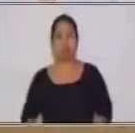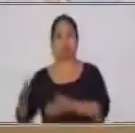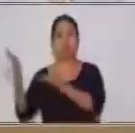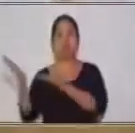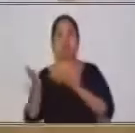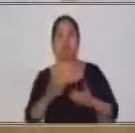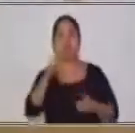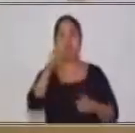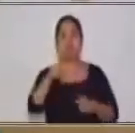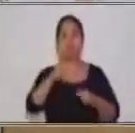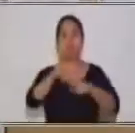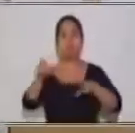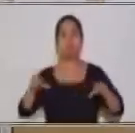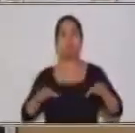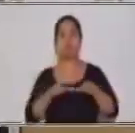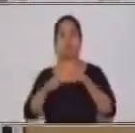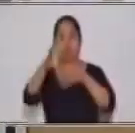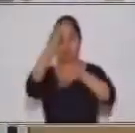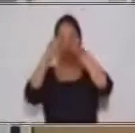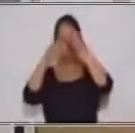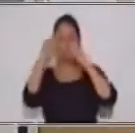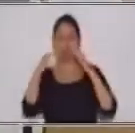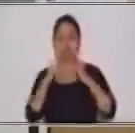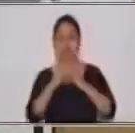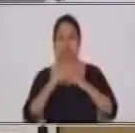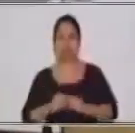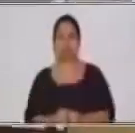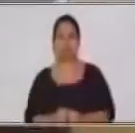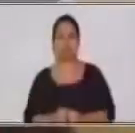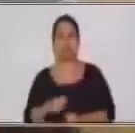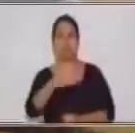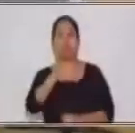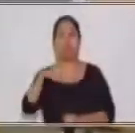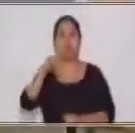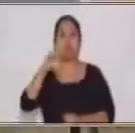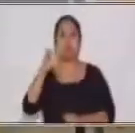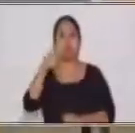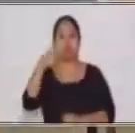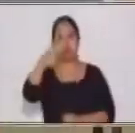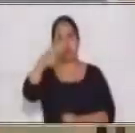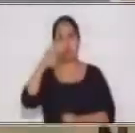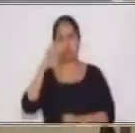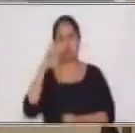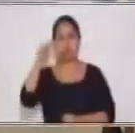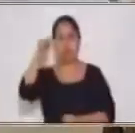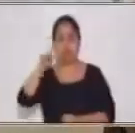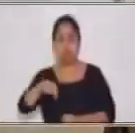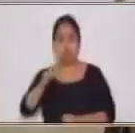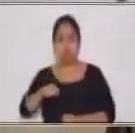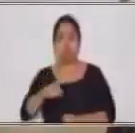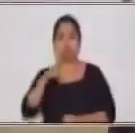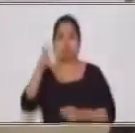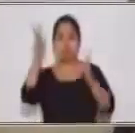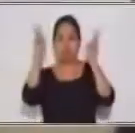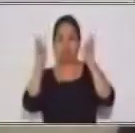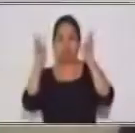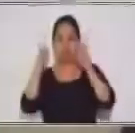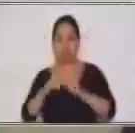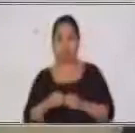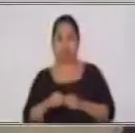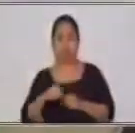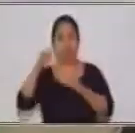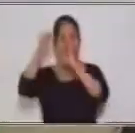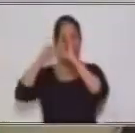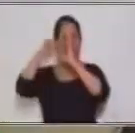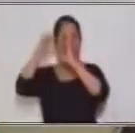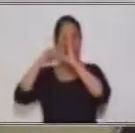Bienvenido a este espacio educativo Aprendo en Casa. Soy Lester López y en esta oportunidad desarrollaré el tema El cine